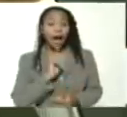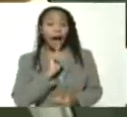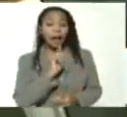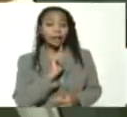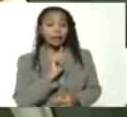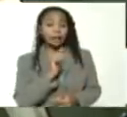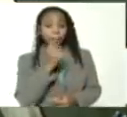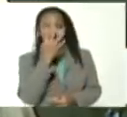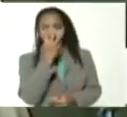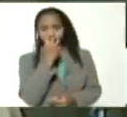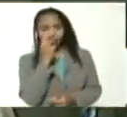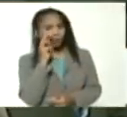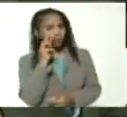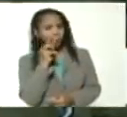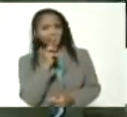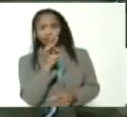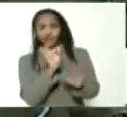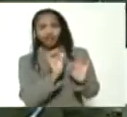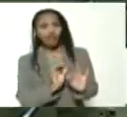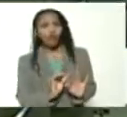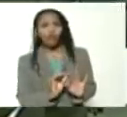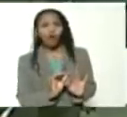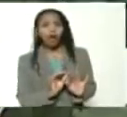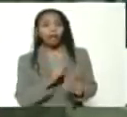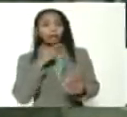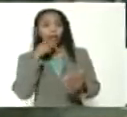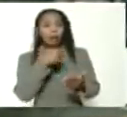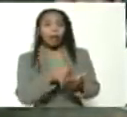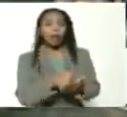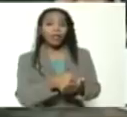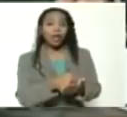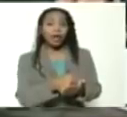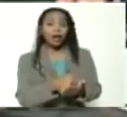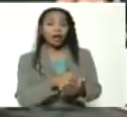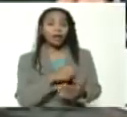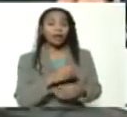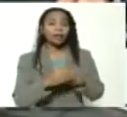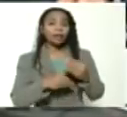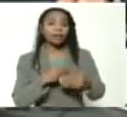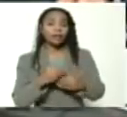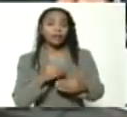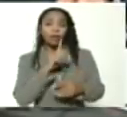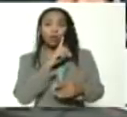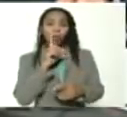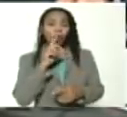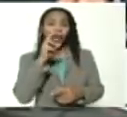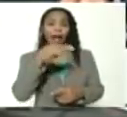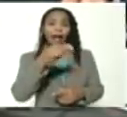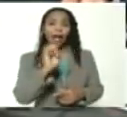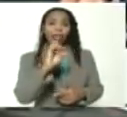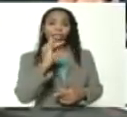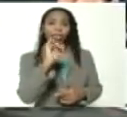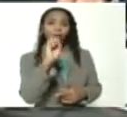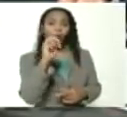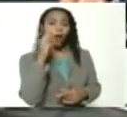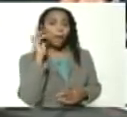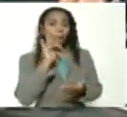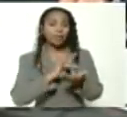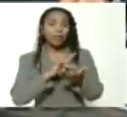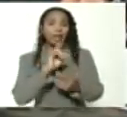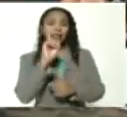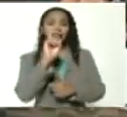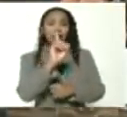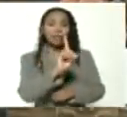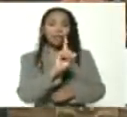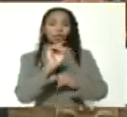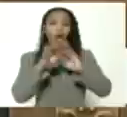célebre incursión fue llamada Operación Gedeón. Se ha identificado la participación de